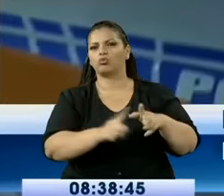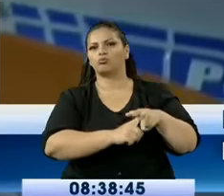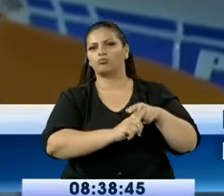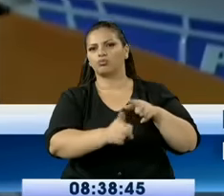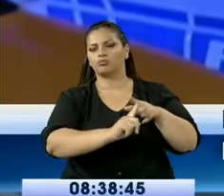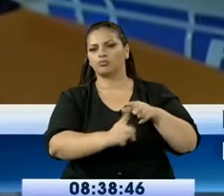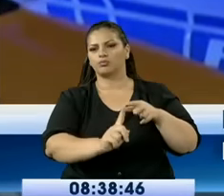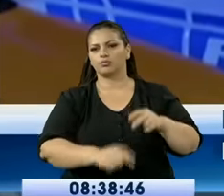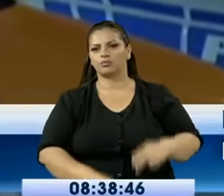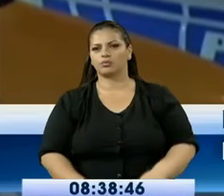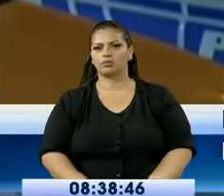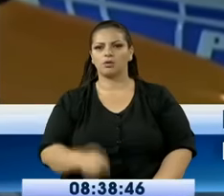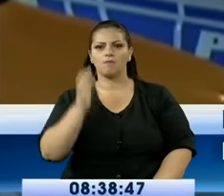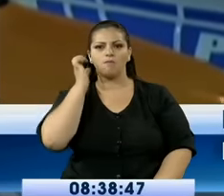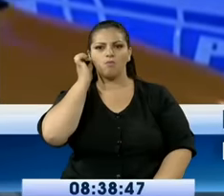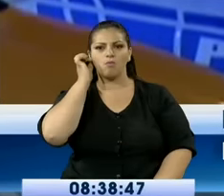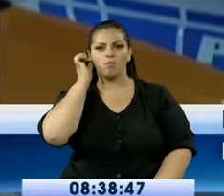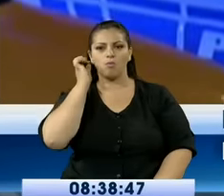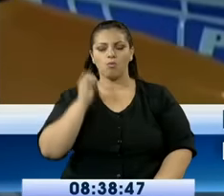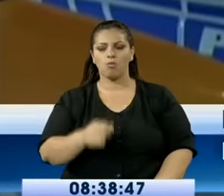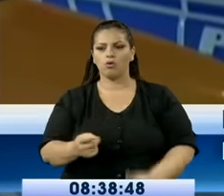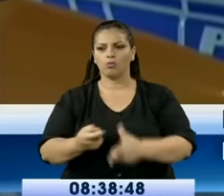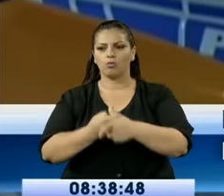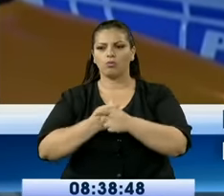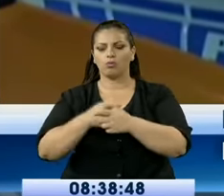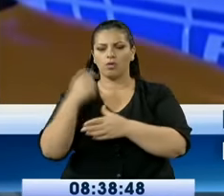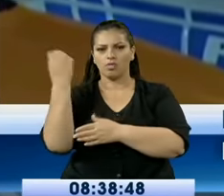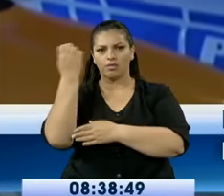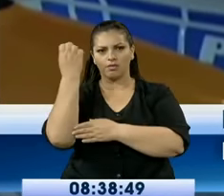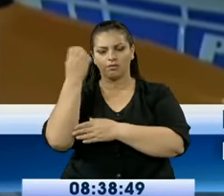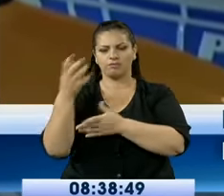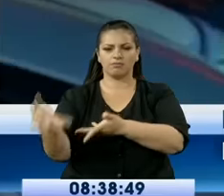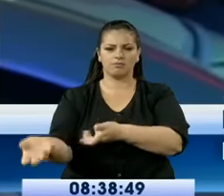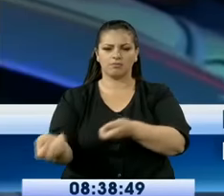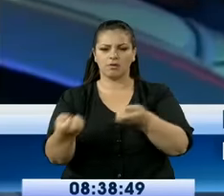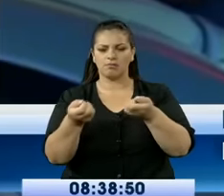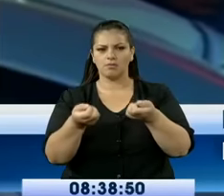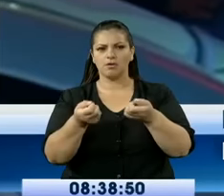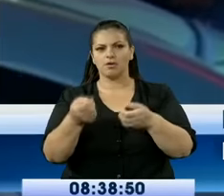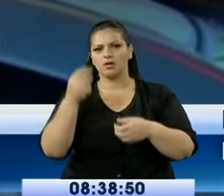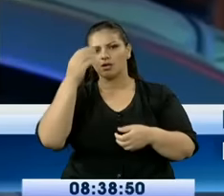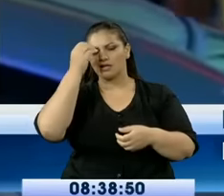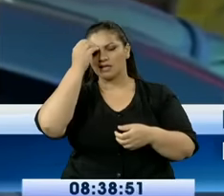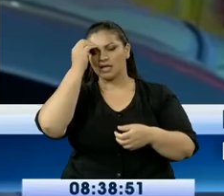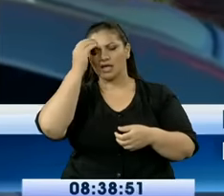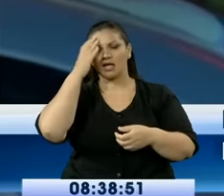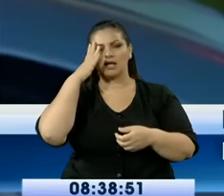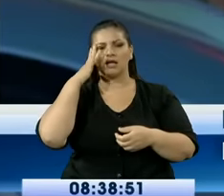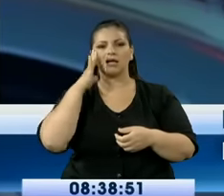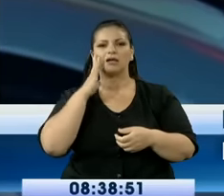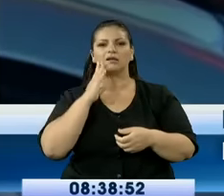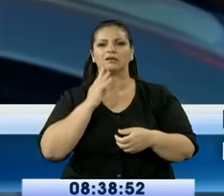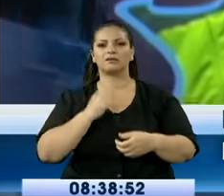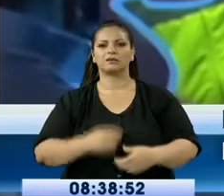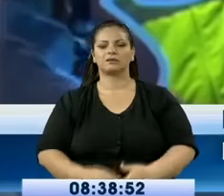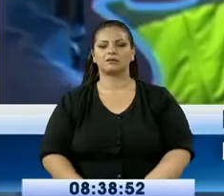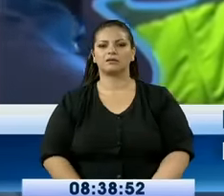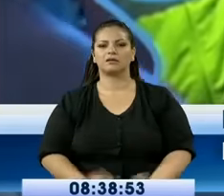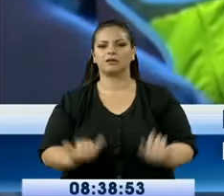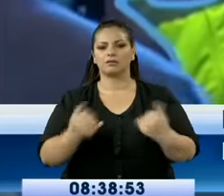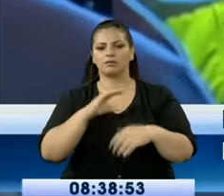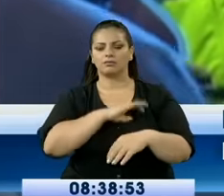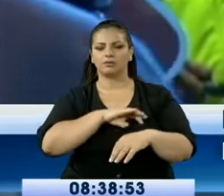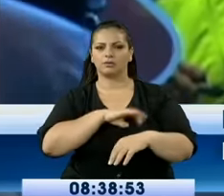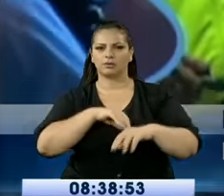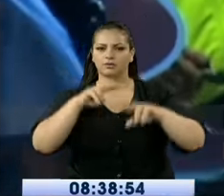atrás. Ahí una chica se la llevaron de emergencia porque estaba ensangrentada la cabeza. La policía investiga este hecho de sangre, informó